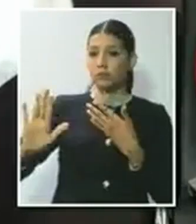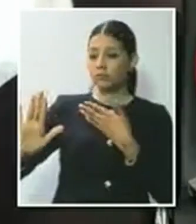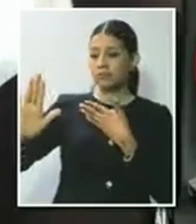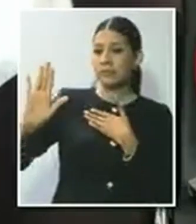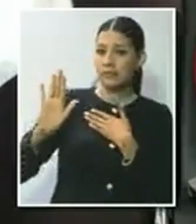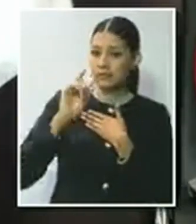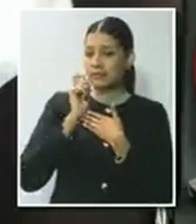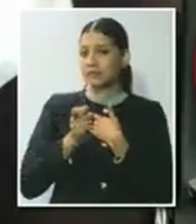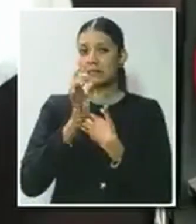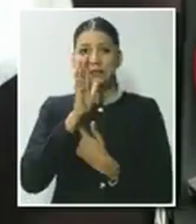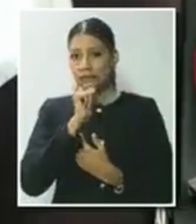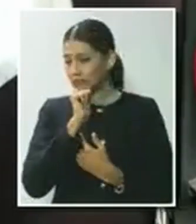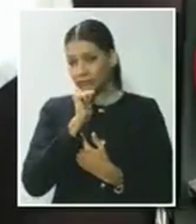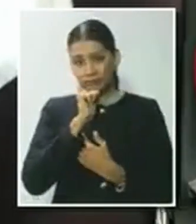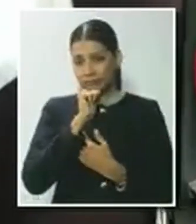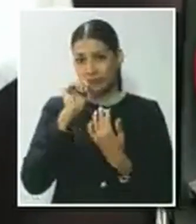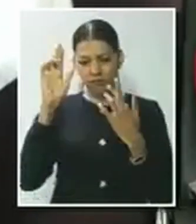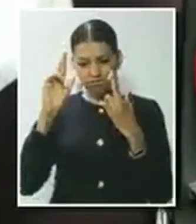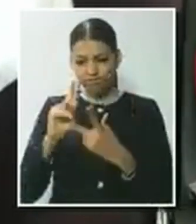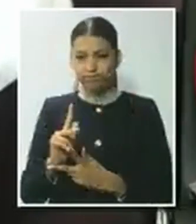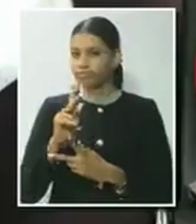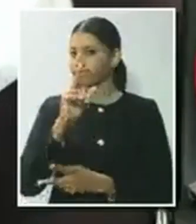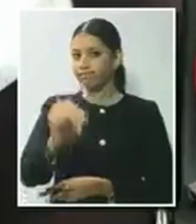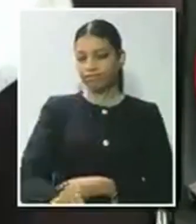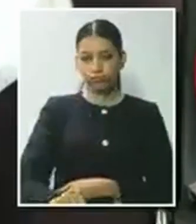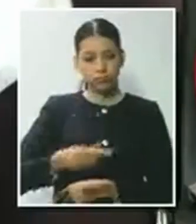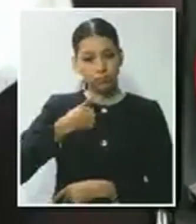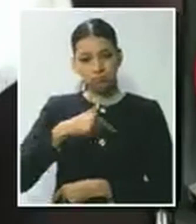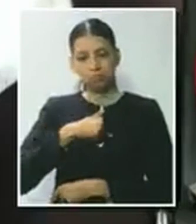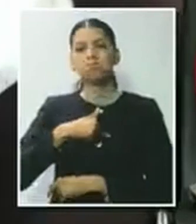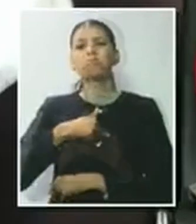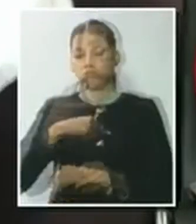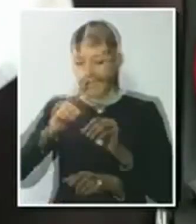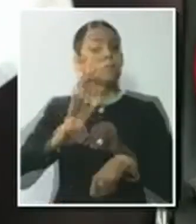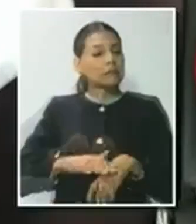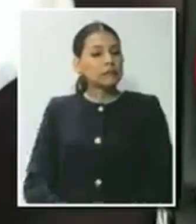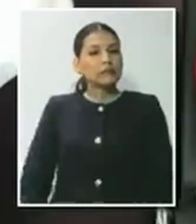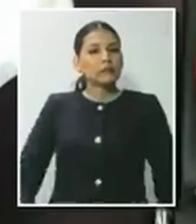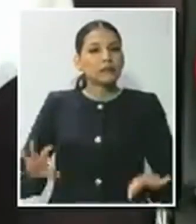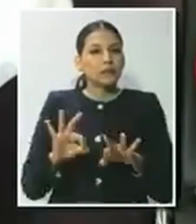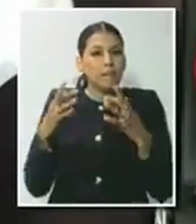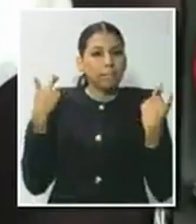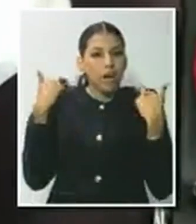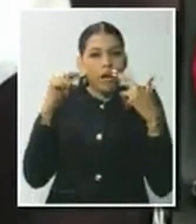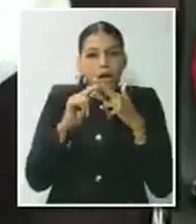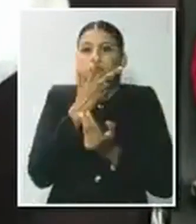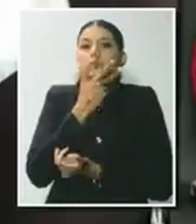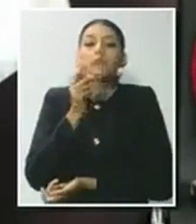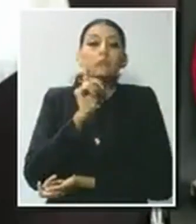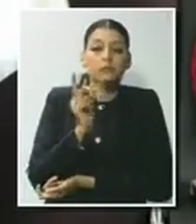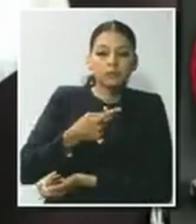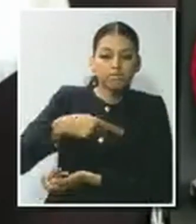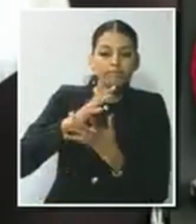desde preescolar hasta nivel superior los que arrancaron el ciclo escolar en 14.000 planteles de Michoacán, además de que se repartirán más de 4 millones